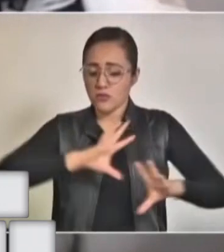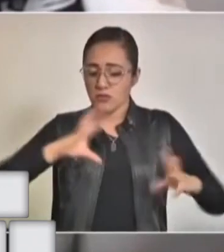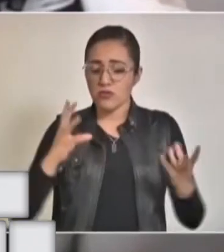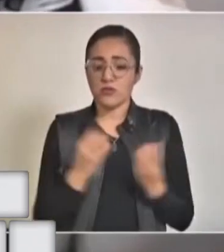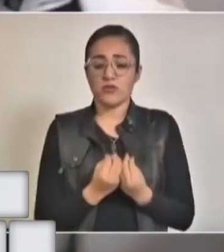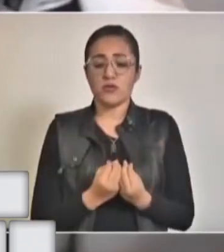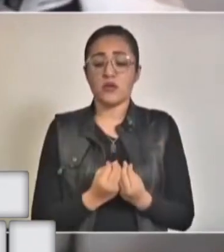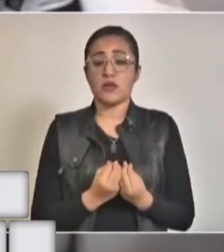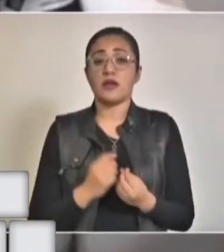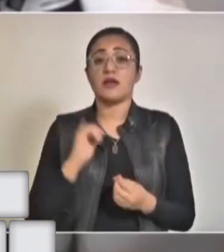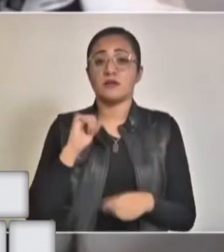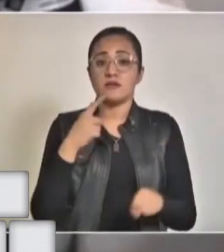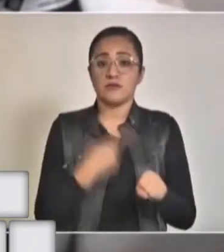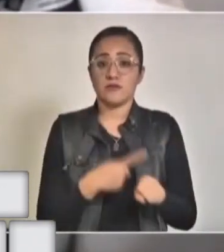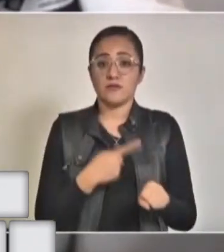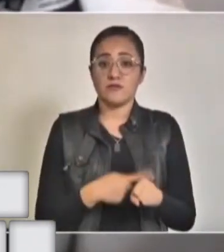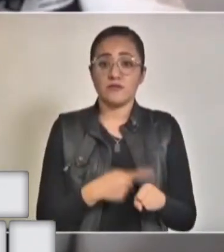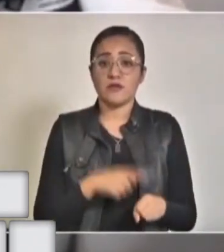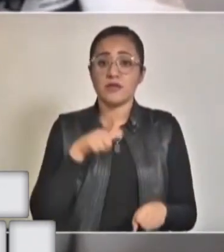acumulado de casos positivos de